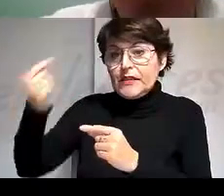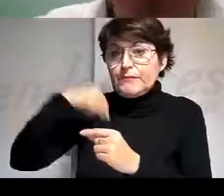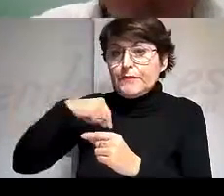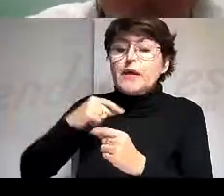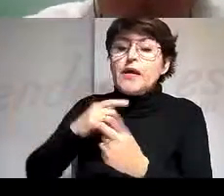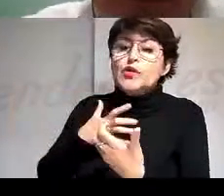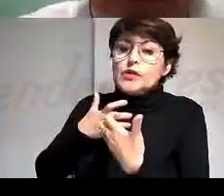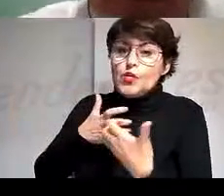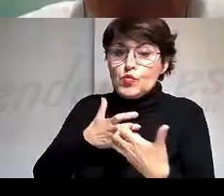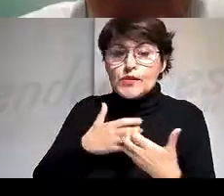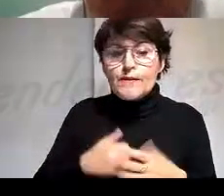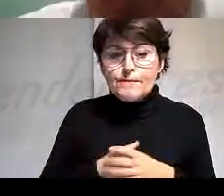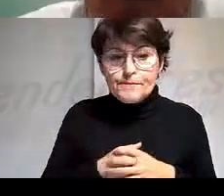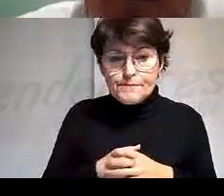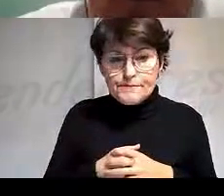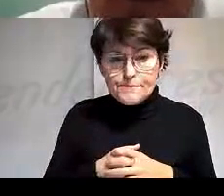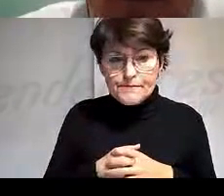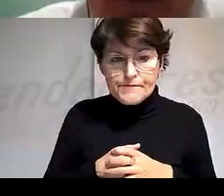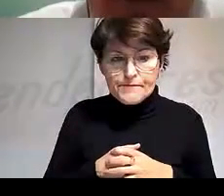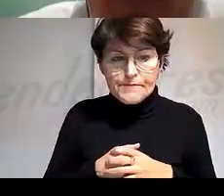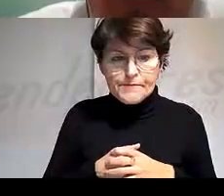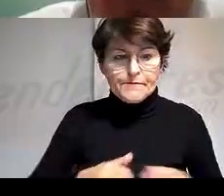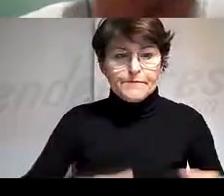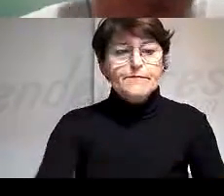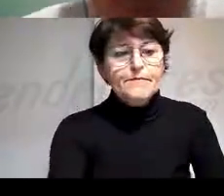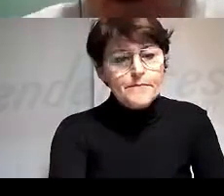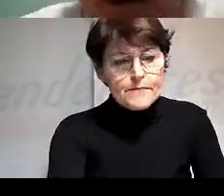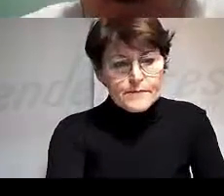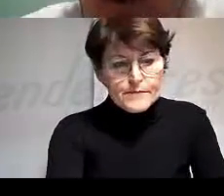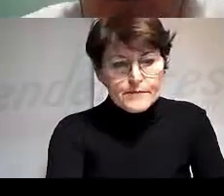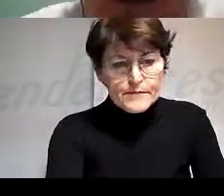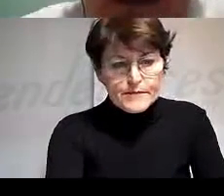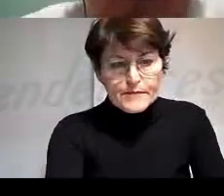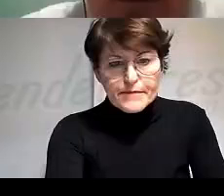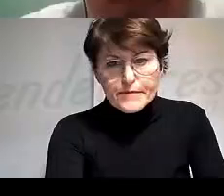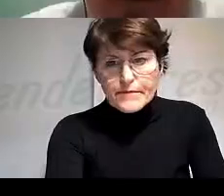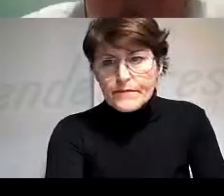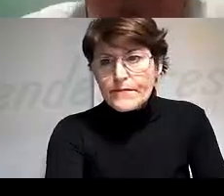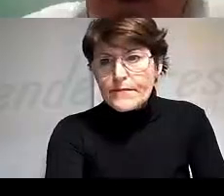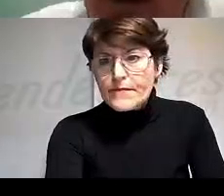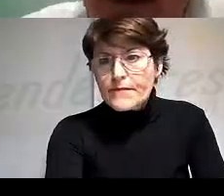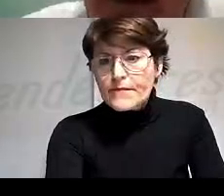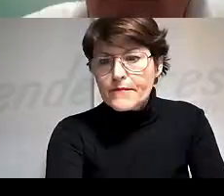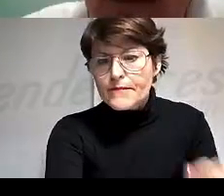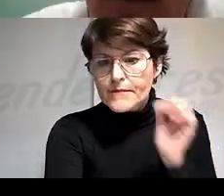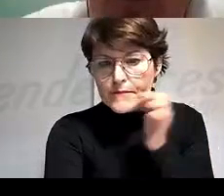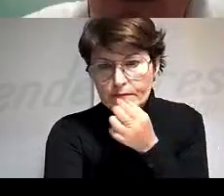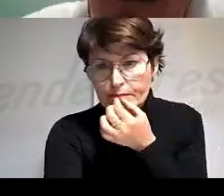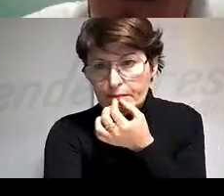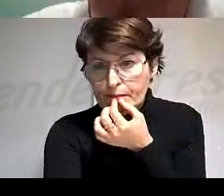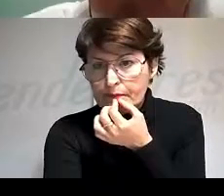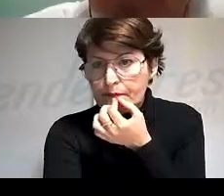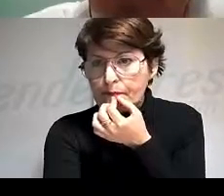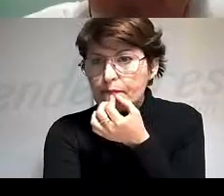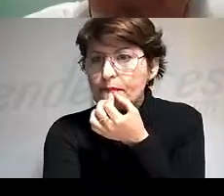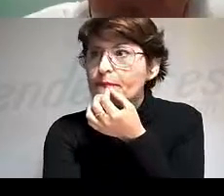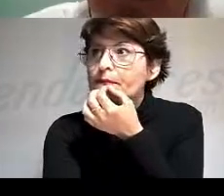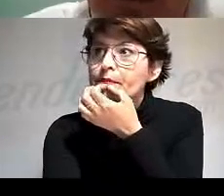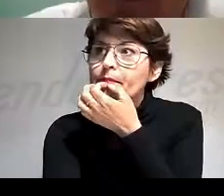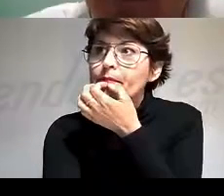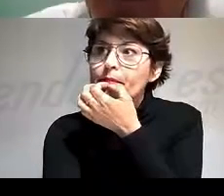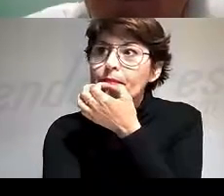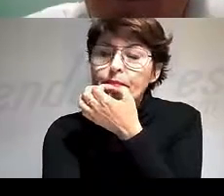un tiempo después. Y aparte de eso se le reconoce pues mejora en el tono muscular y su rendimiento, mejora la fatiga muscular y aumenta un